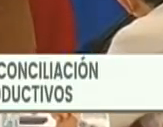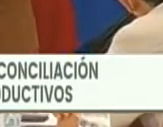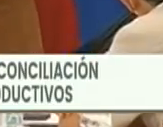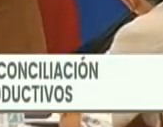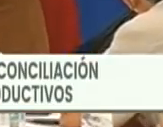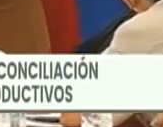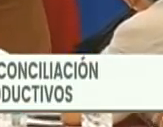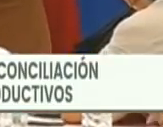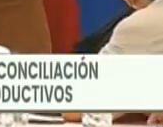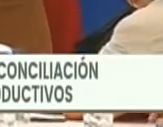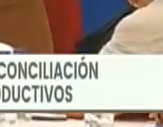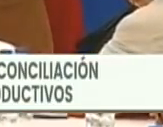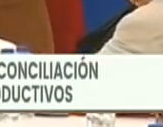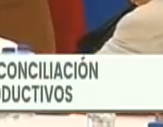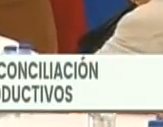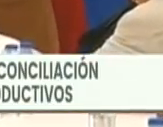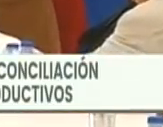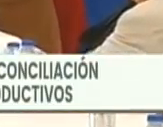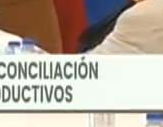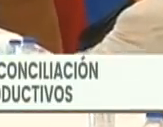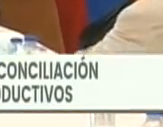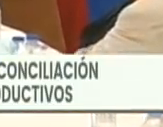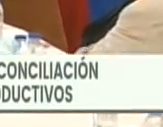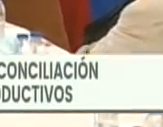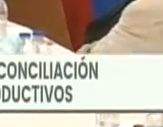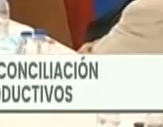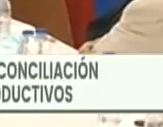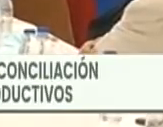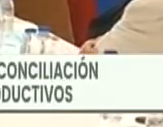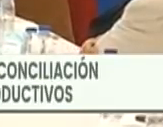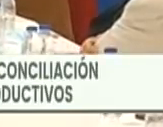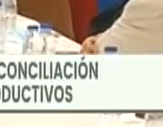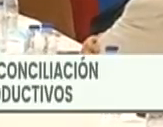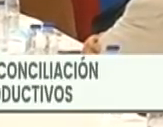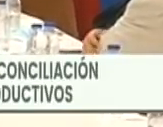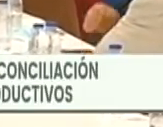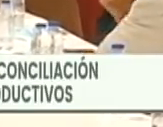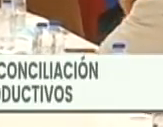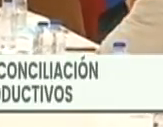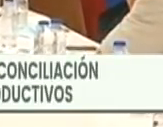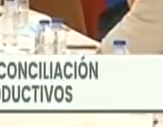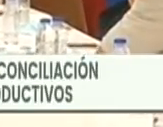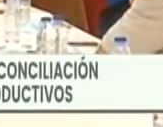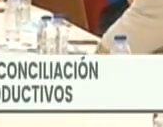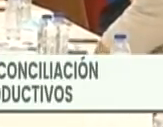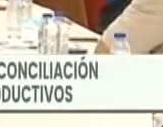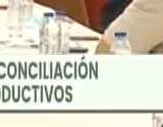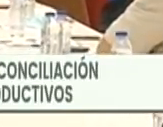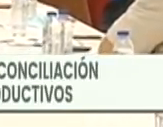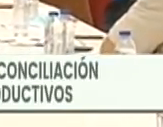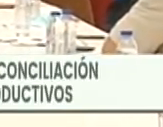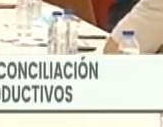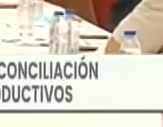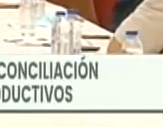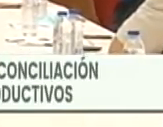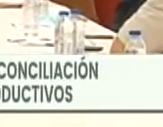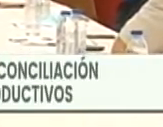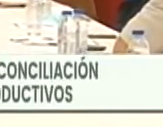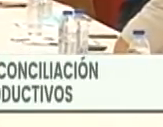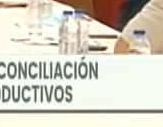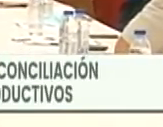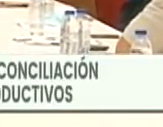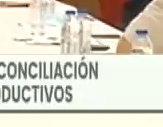compañeros y venezolanos y en el caso de las universidades no es el sector universitario ojalá sigamos apostando también a la educación